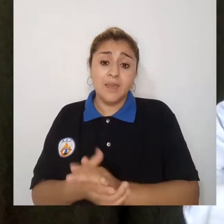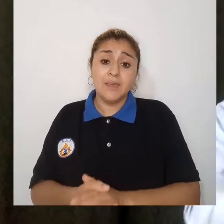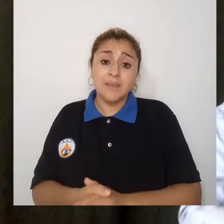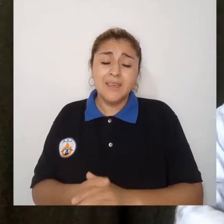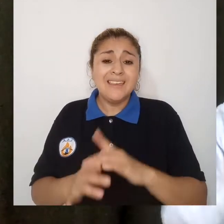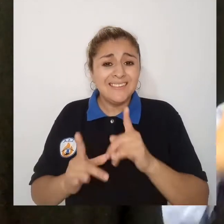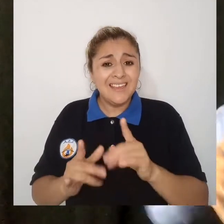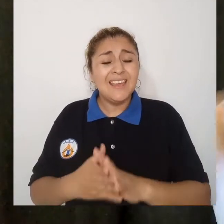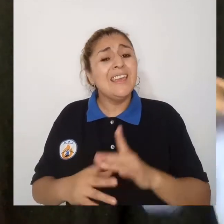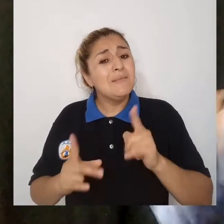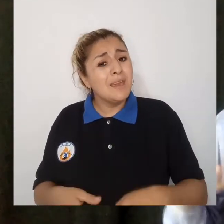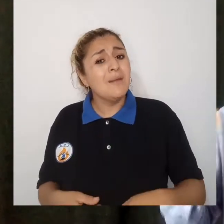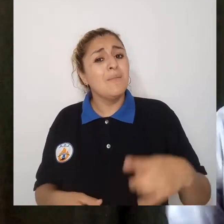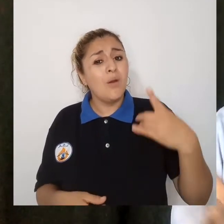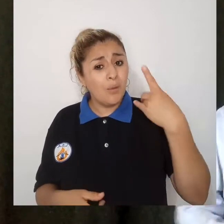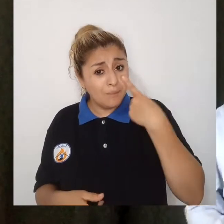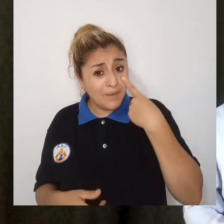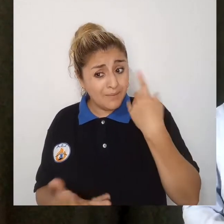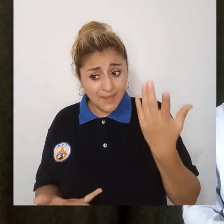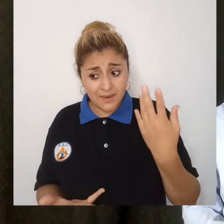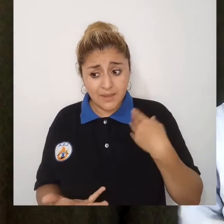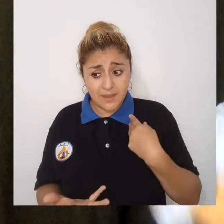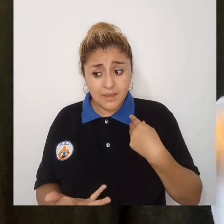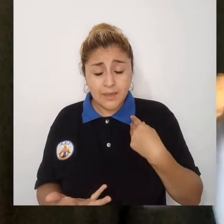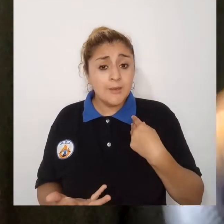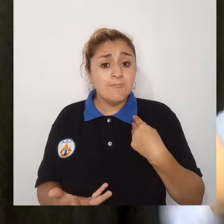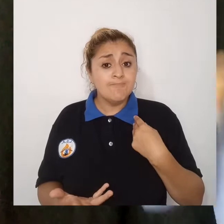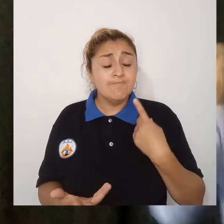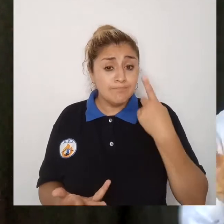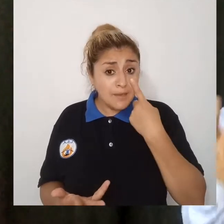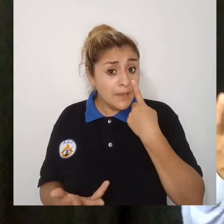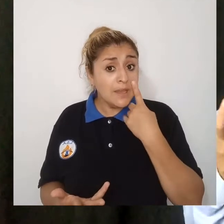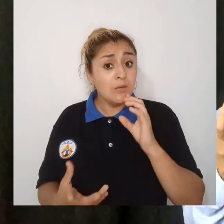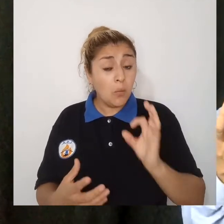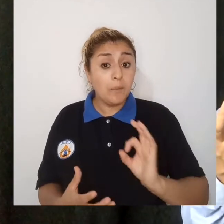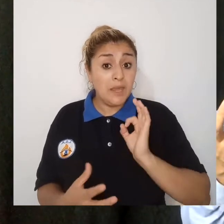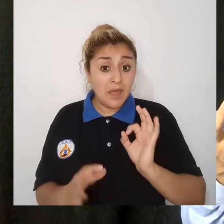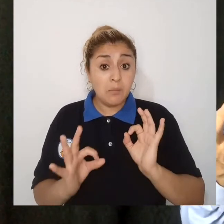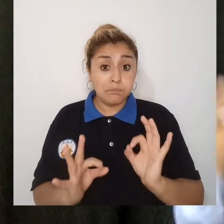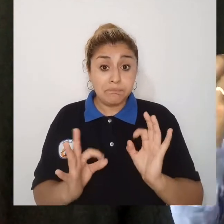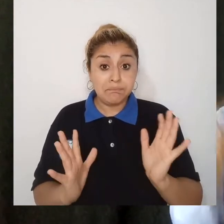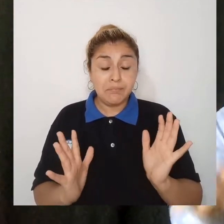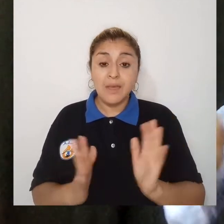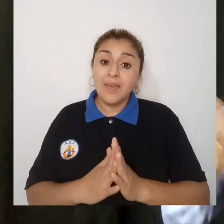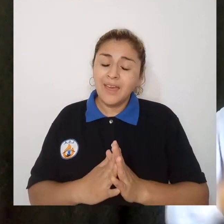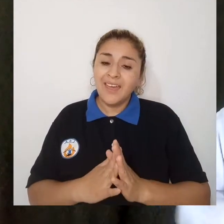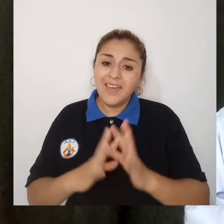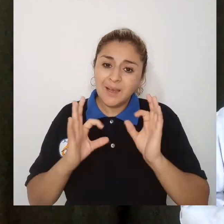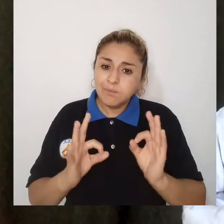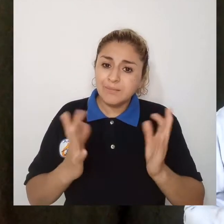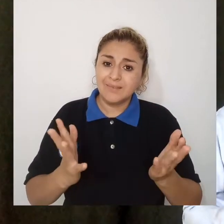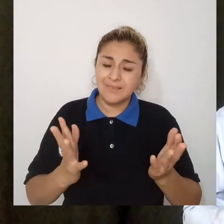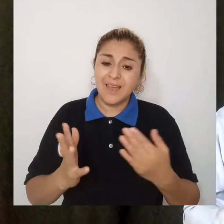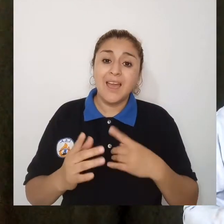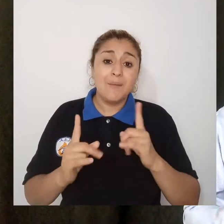nueva realidad y haciendo una lectura espiritual de los tiempos y vivirlo a pleno como iglesia